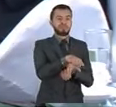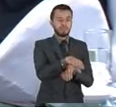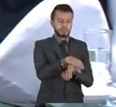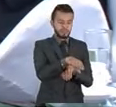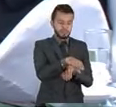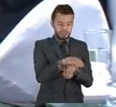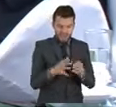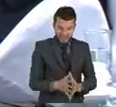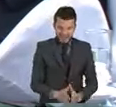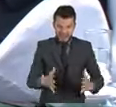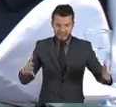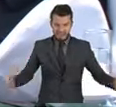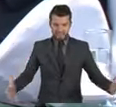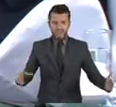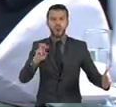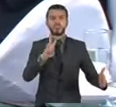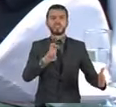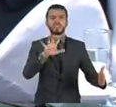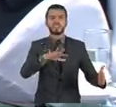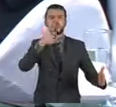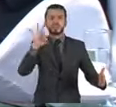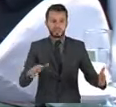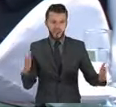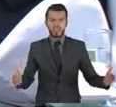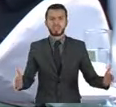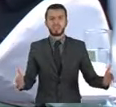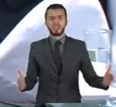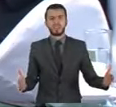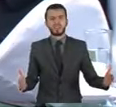de movilidad que sumamos el 85% de los viajes,